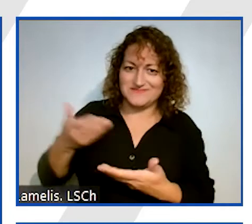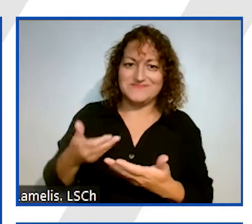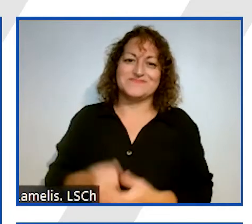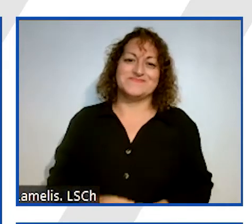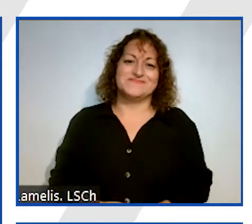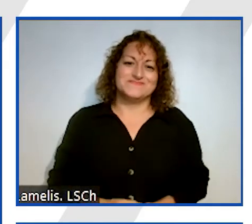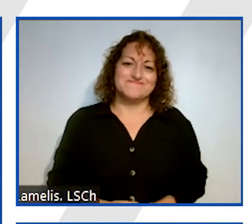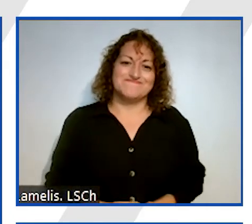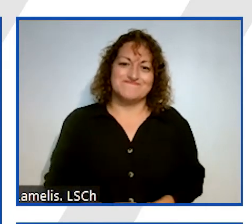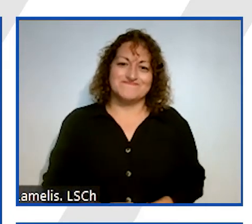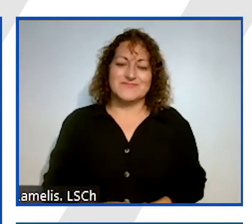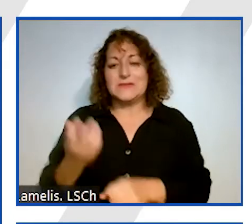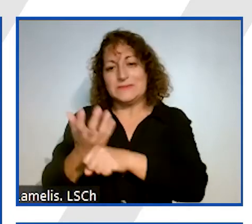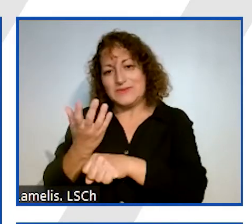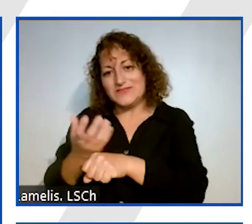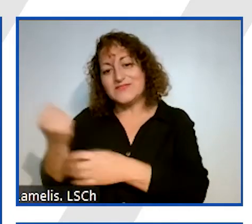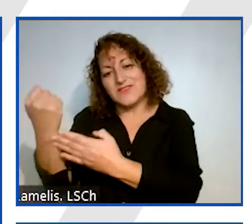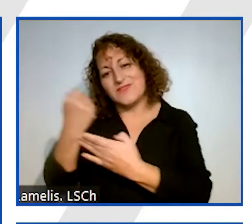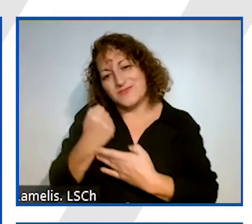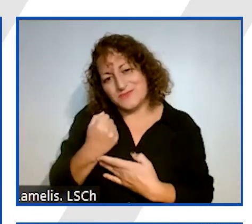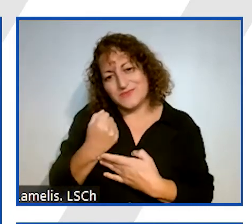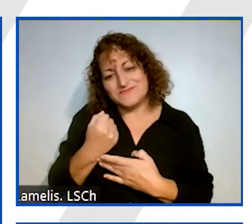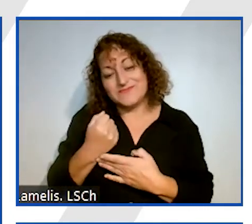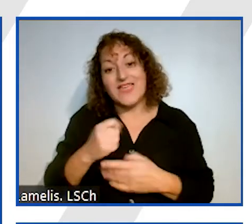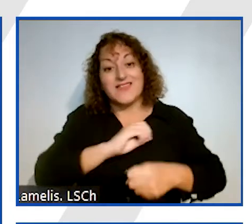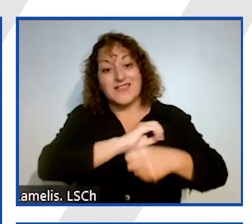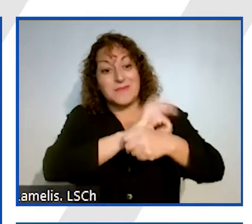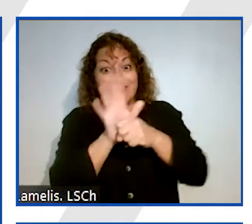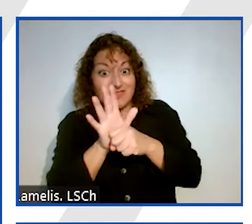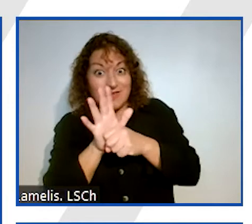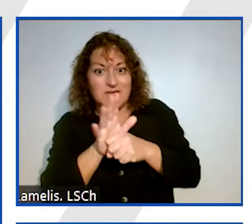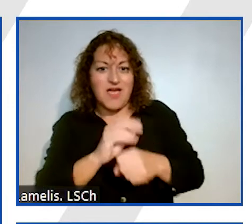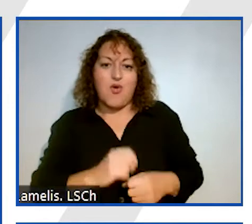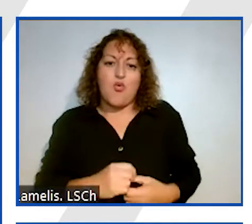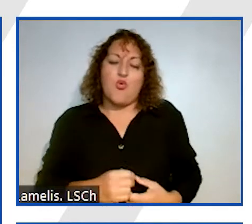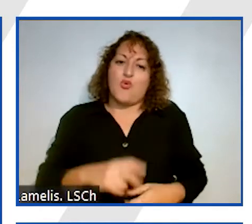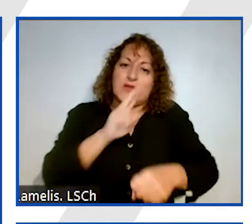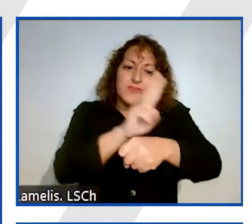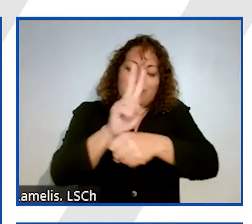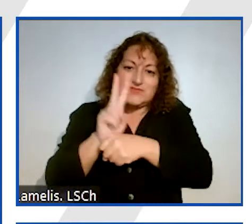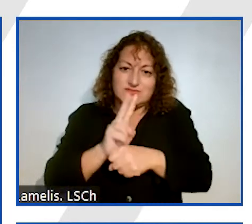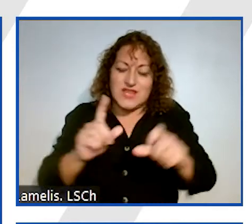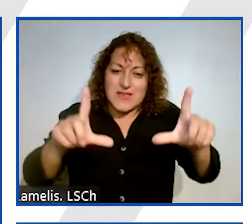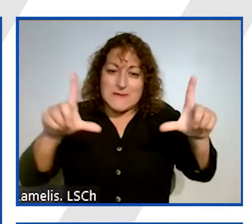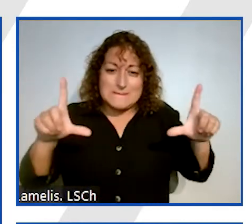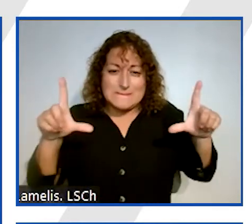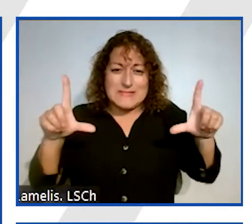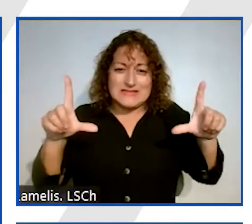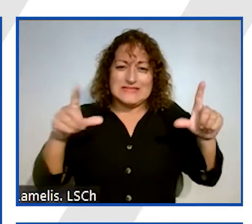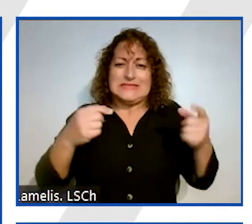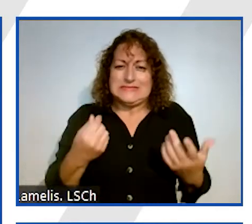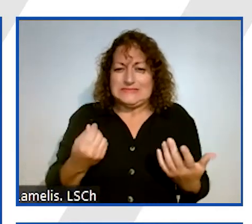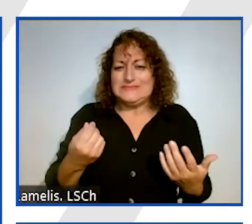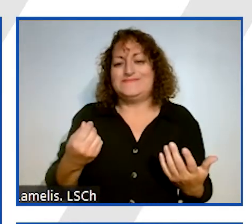pido que colaboren. La pandemia nos dejó a todos los académicos bastante traumados de hablar en una pantalla y necesitamos